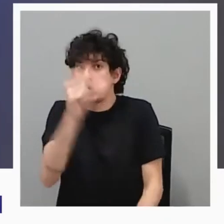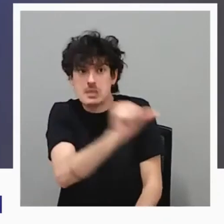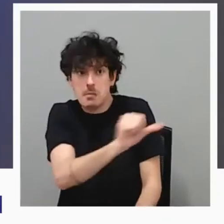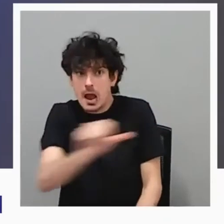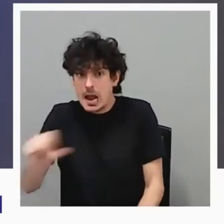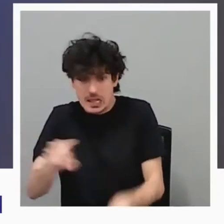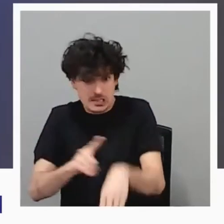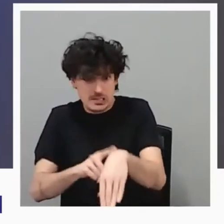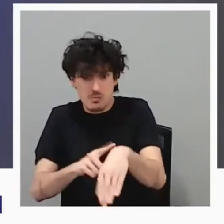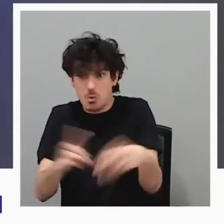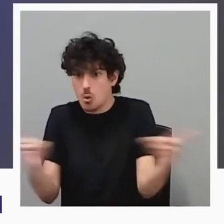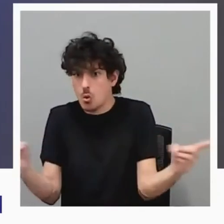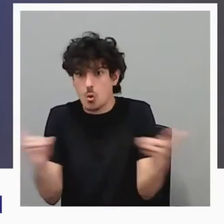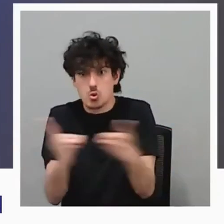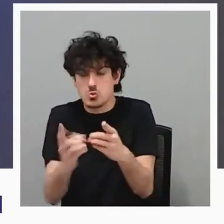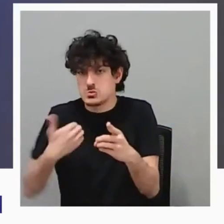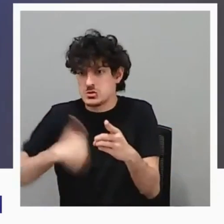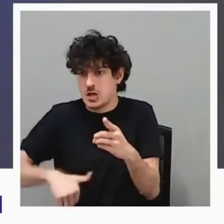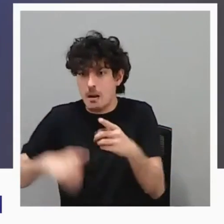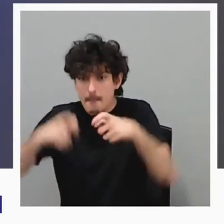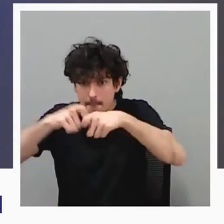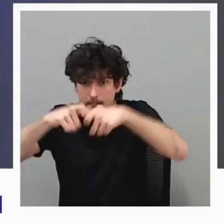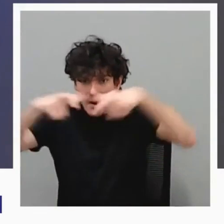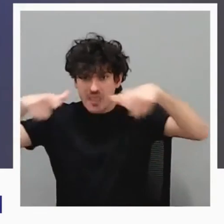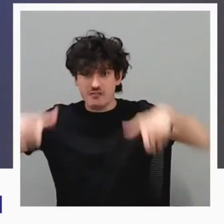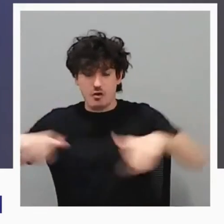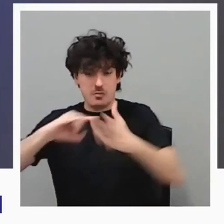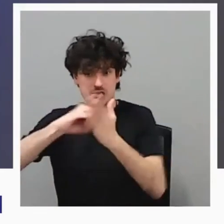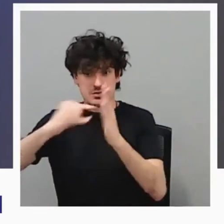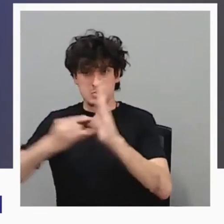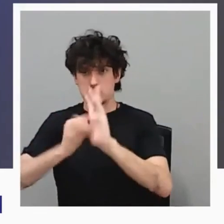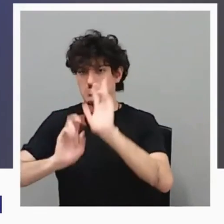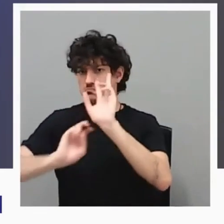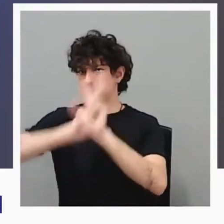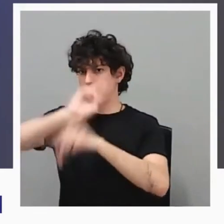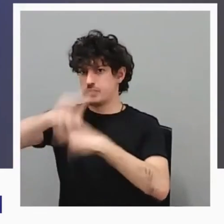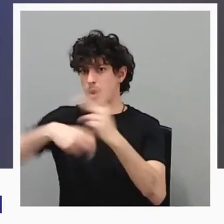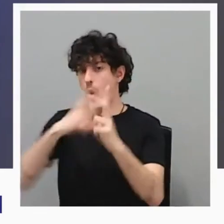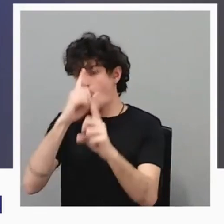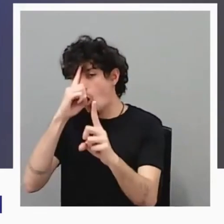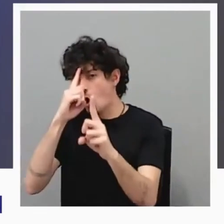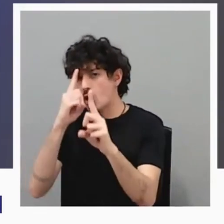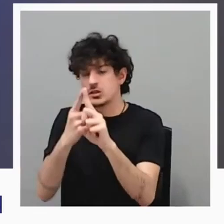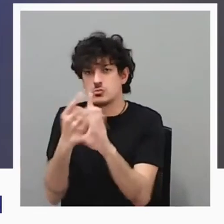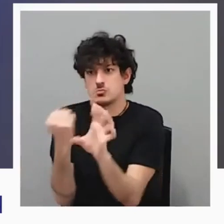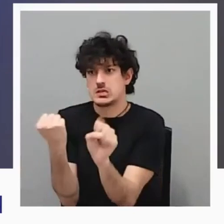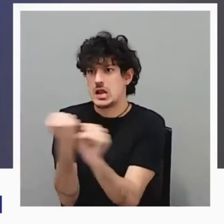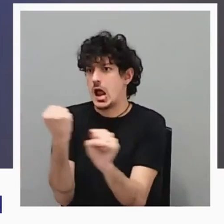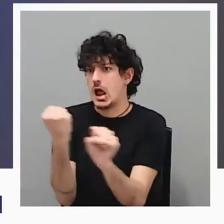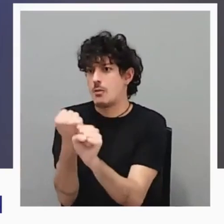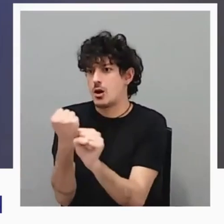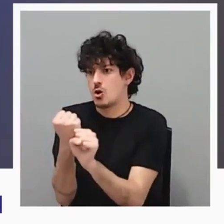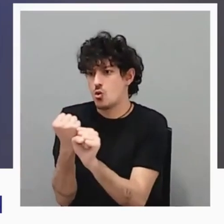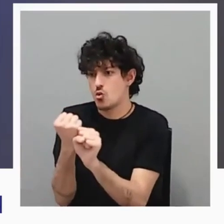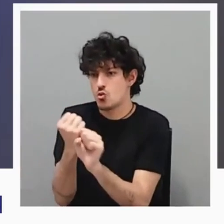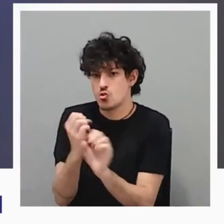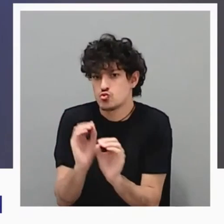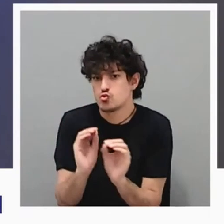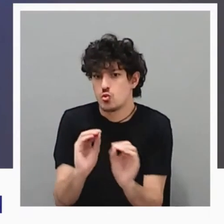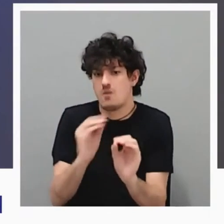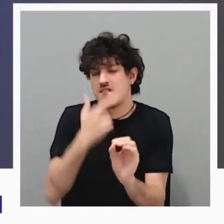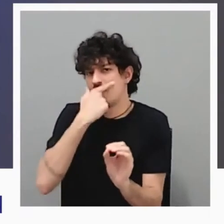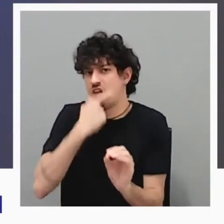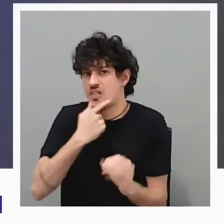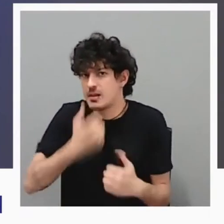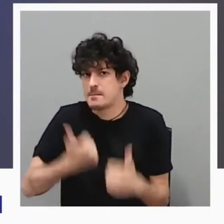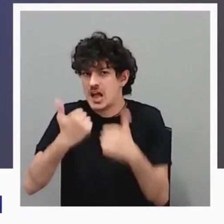tenían reconstruido su plataforma tecnológica para facilitar que el trabajo de esos microemprendedores siguiera existiendo. Yo